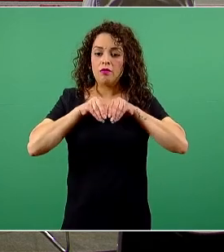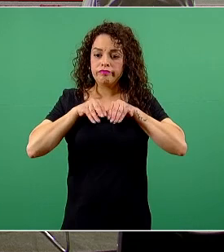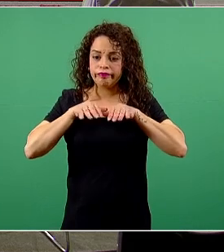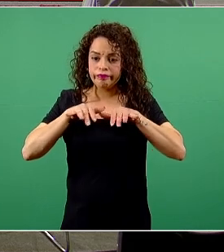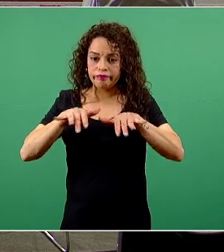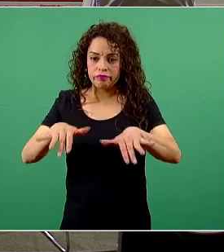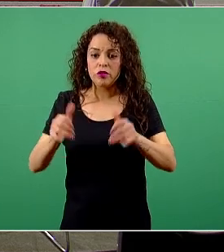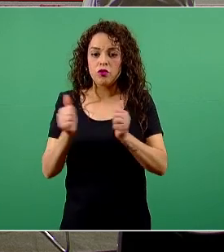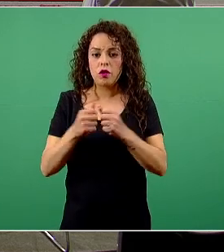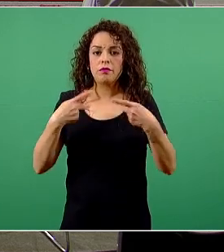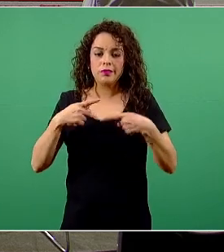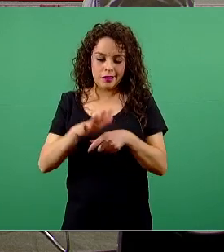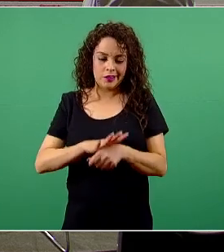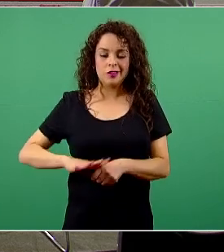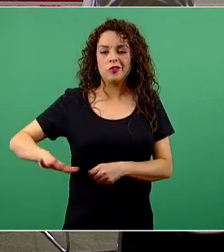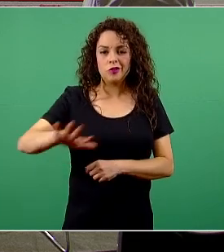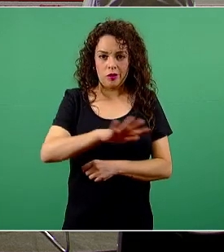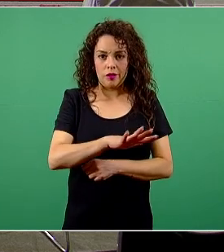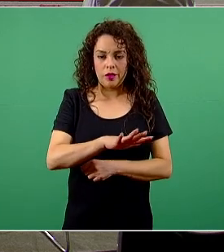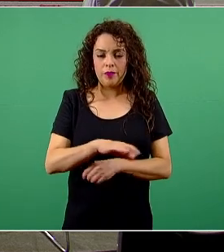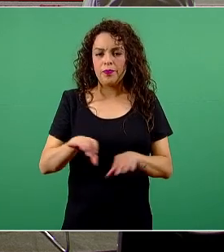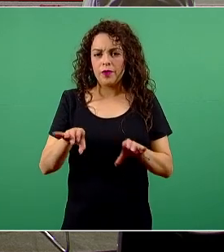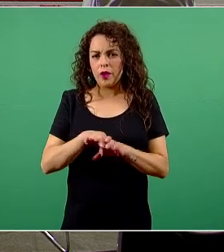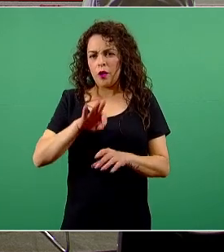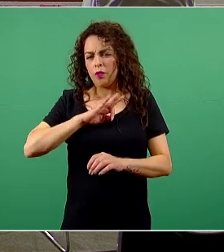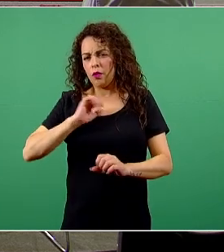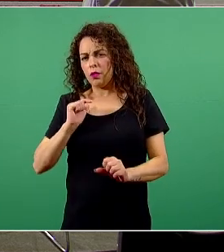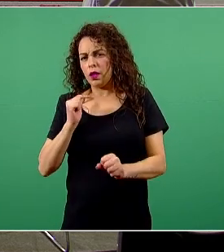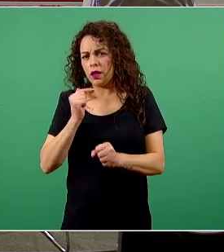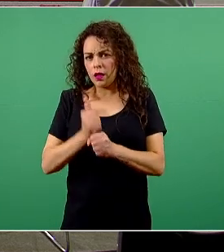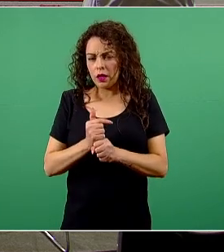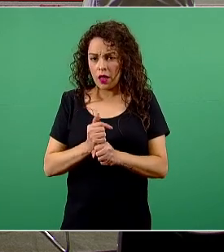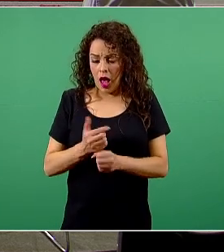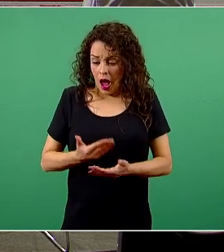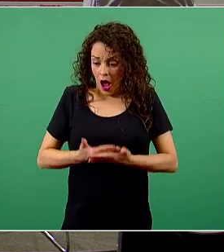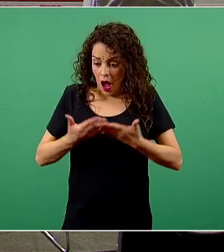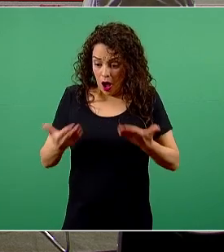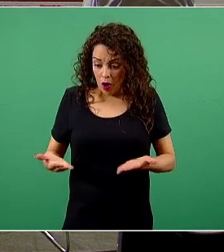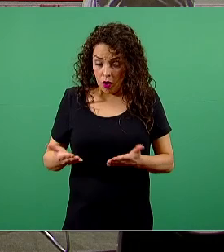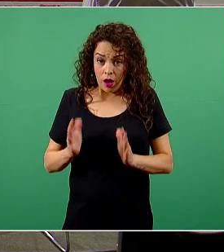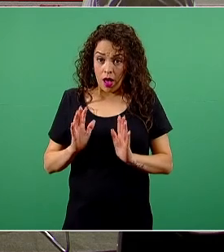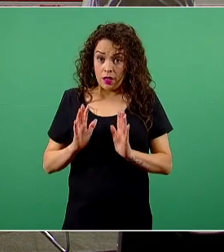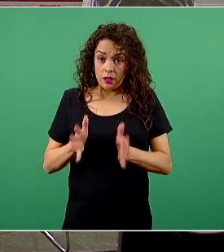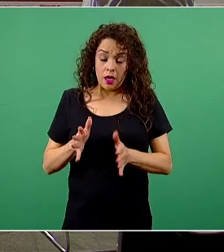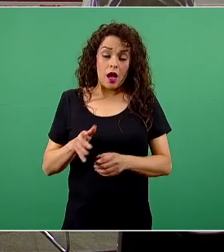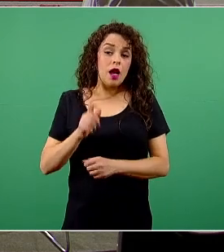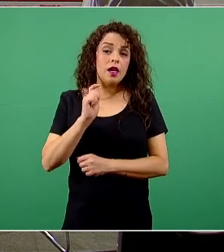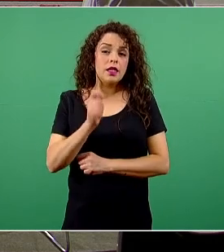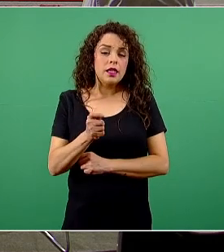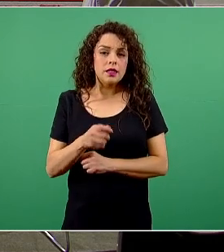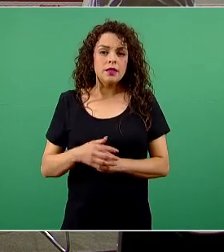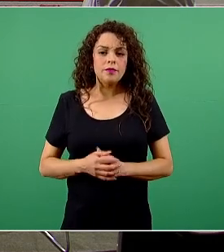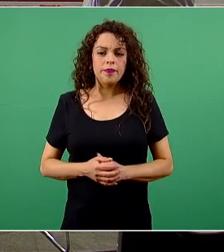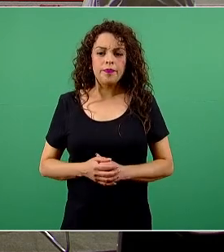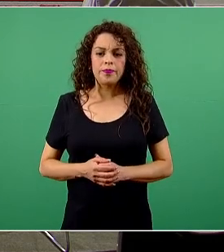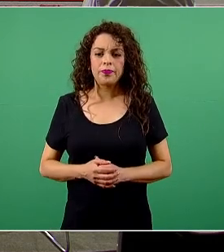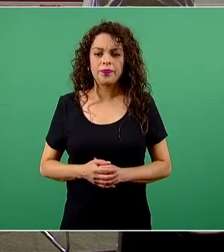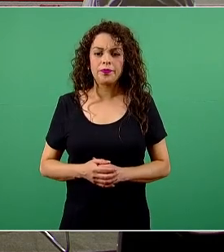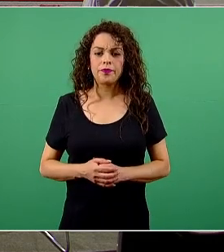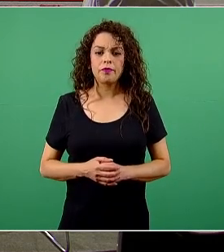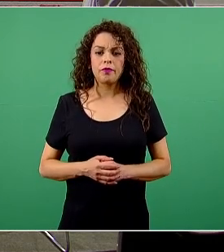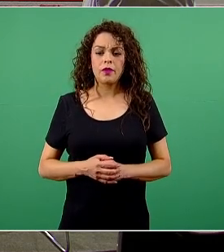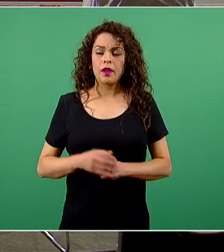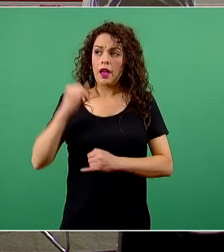durante la población. Lo que podemos identificar, sí, hasta el momento, es que obviamente las variantes